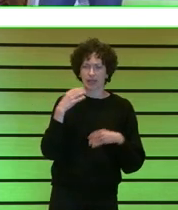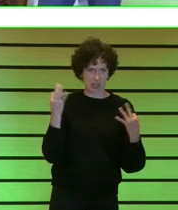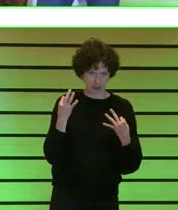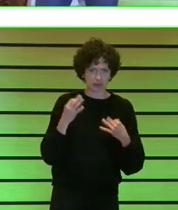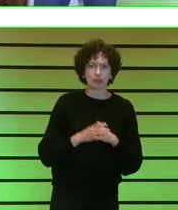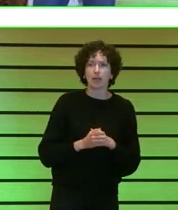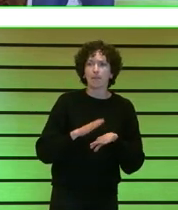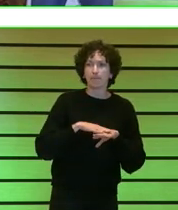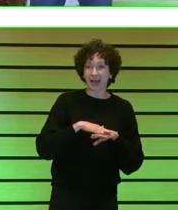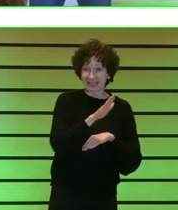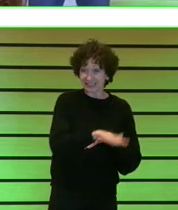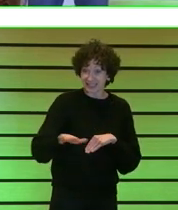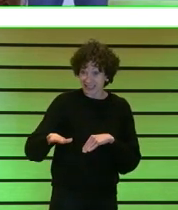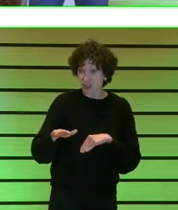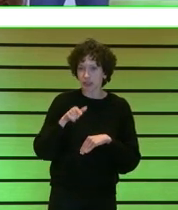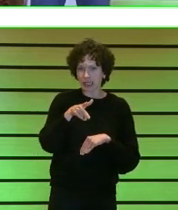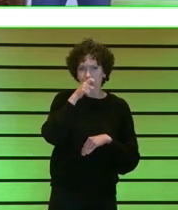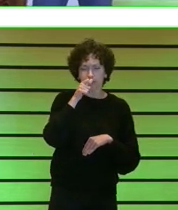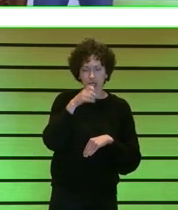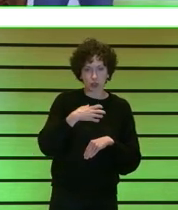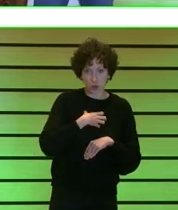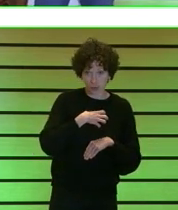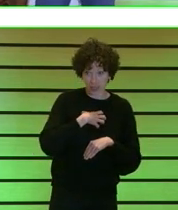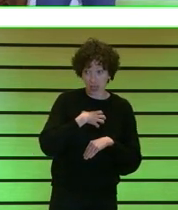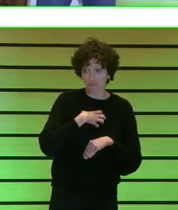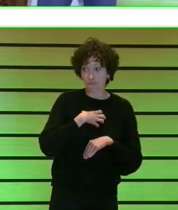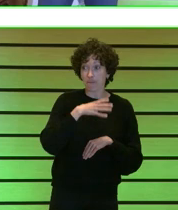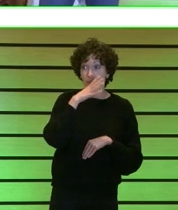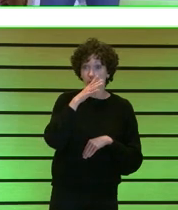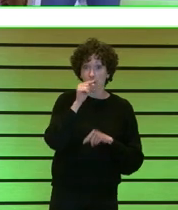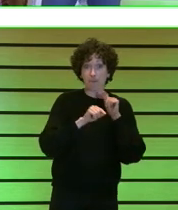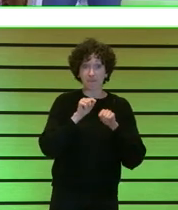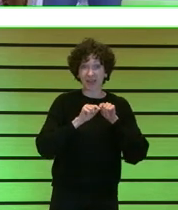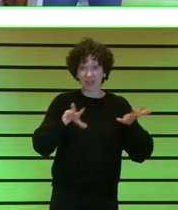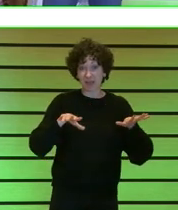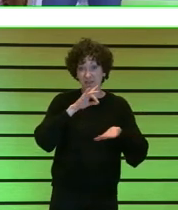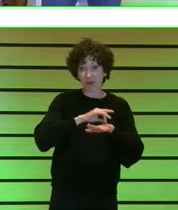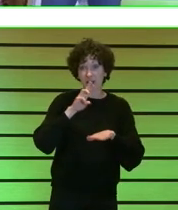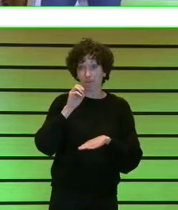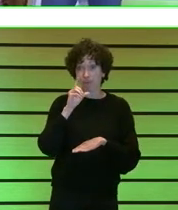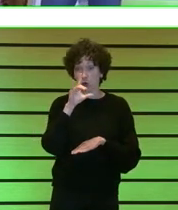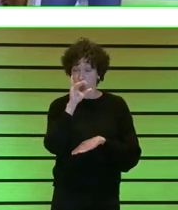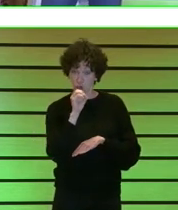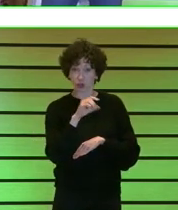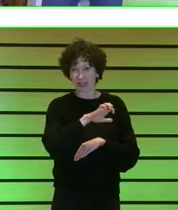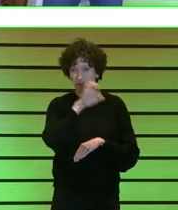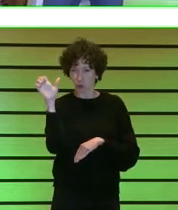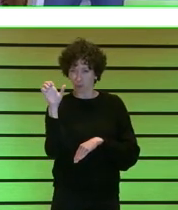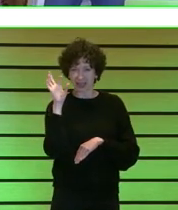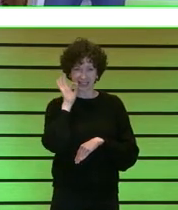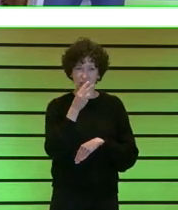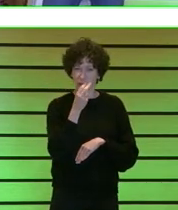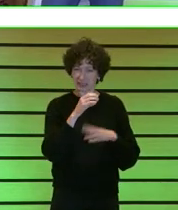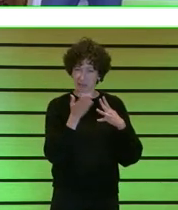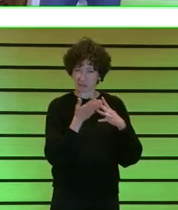tratar a los niños que no podían respirar por la pandemia de polio que estaba sonando Europa en el mediador del siglo XX